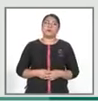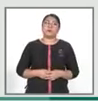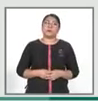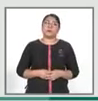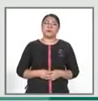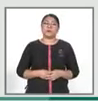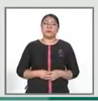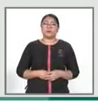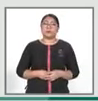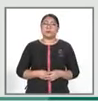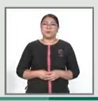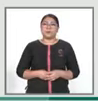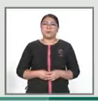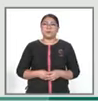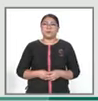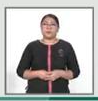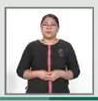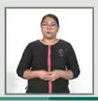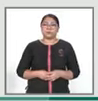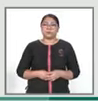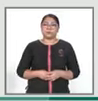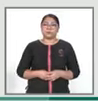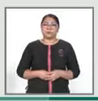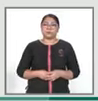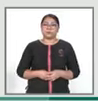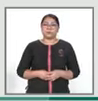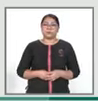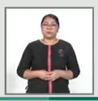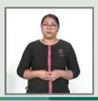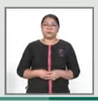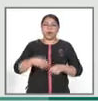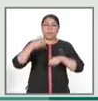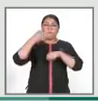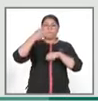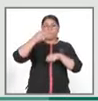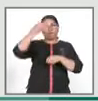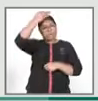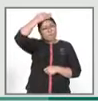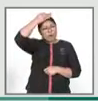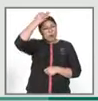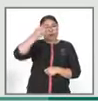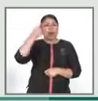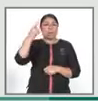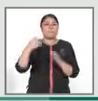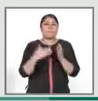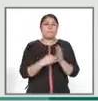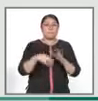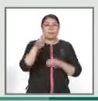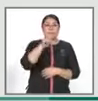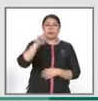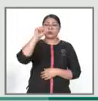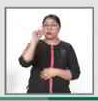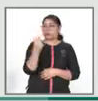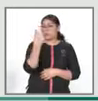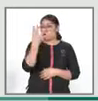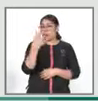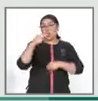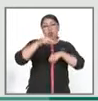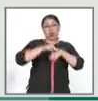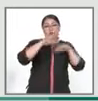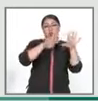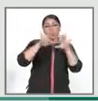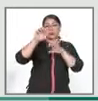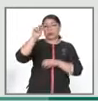eh el personal de enfermería ha presentado 1264 casos médicos 980